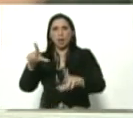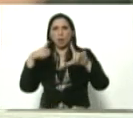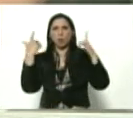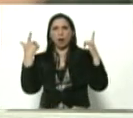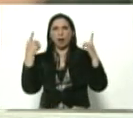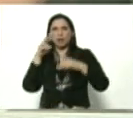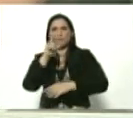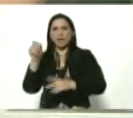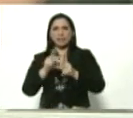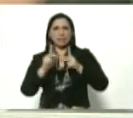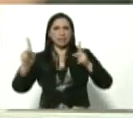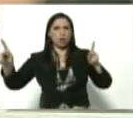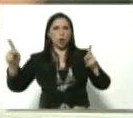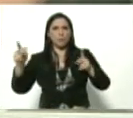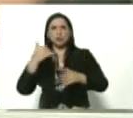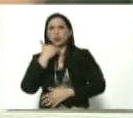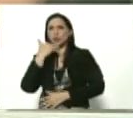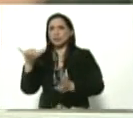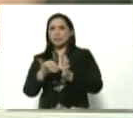a 20 kilómetros de Caracas.